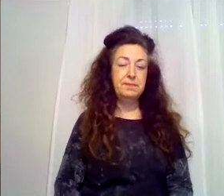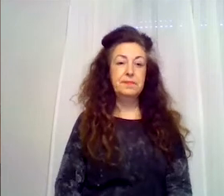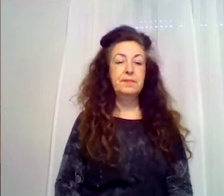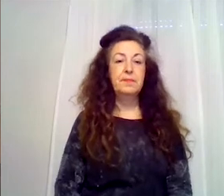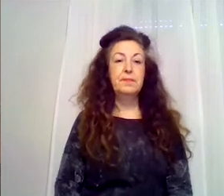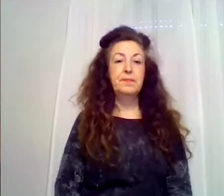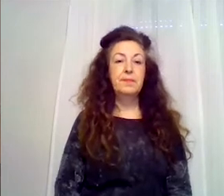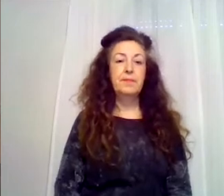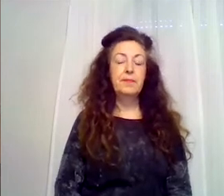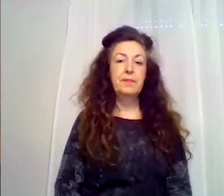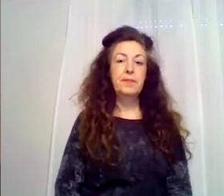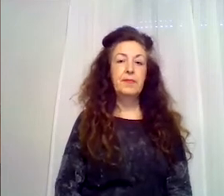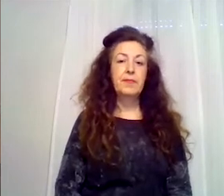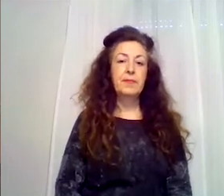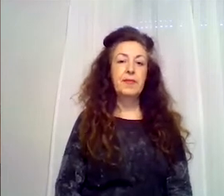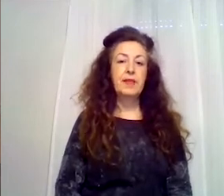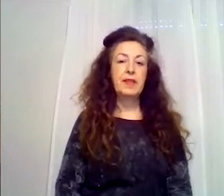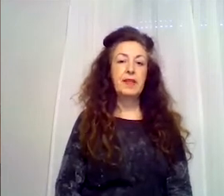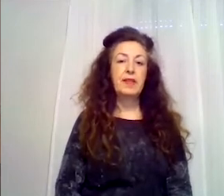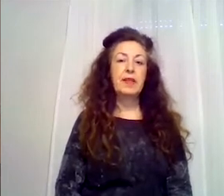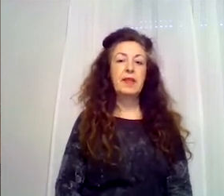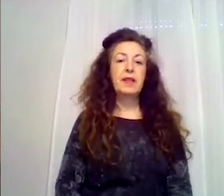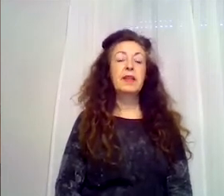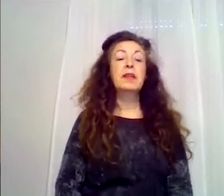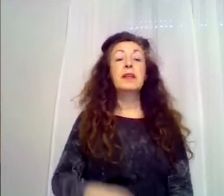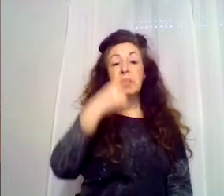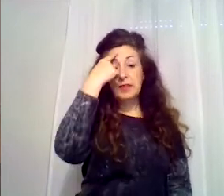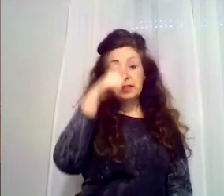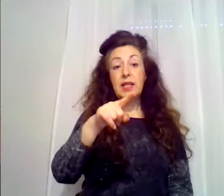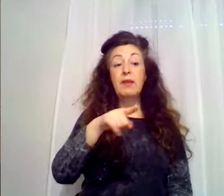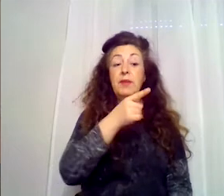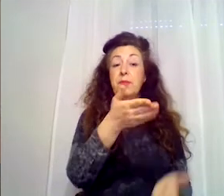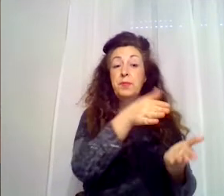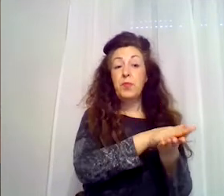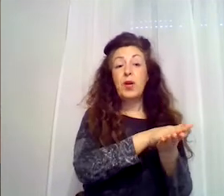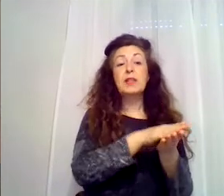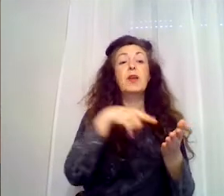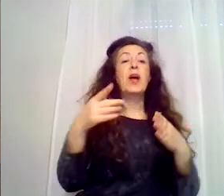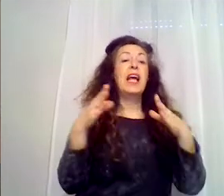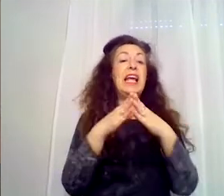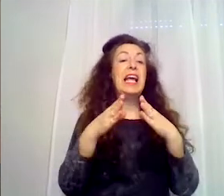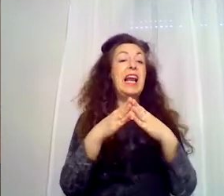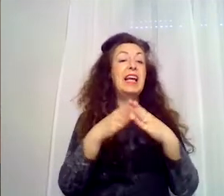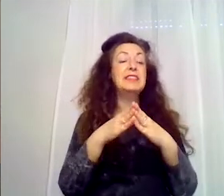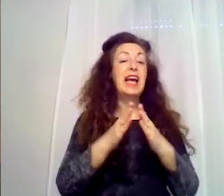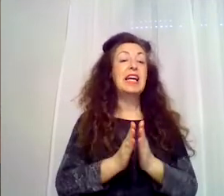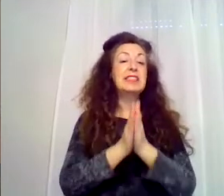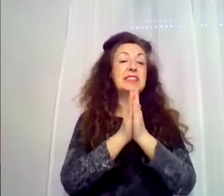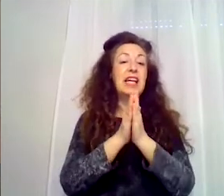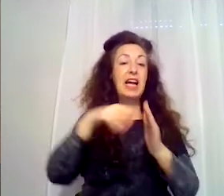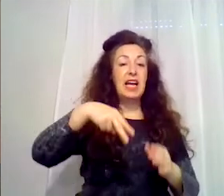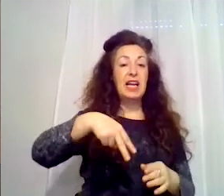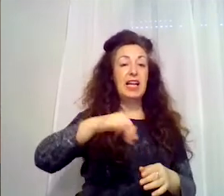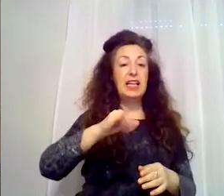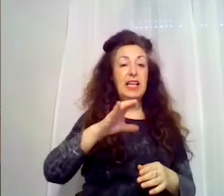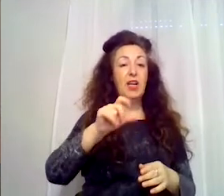en la cabeza y Freezer, en un gesto, según cuenta este documento, de autodefensa por su